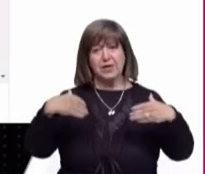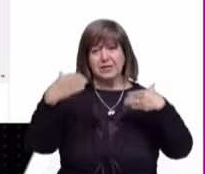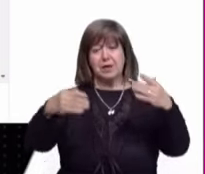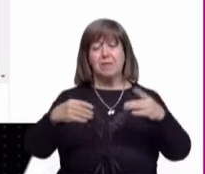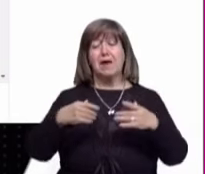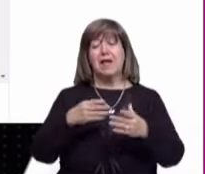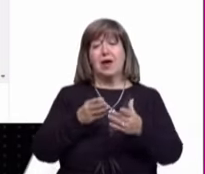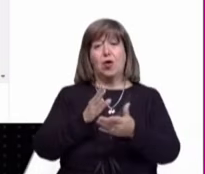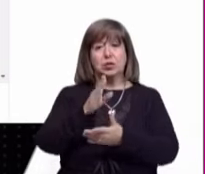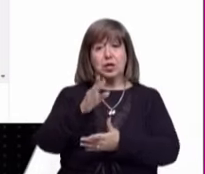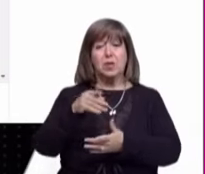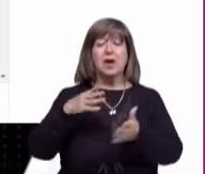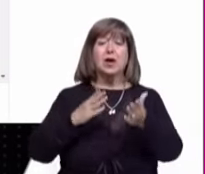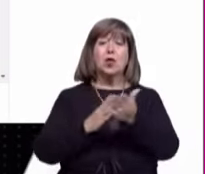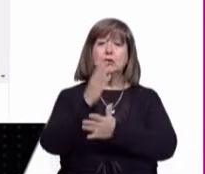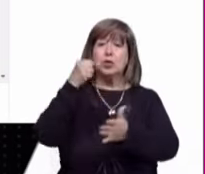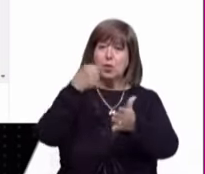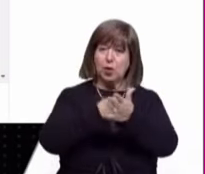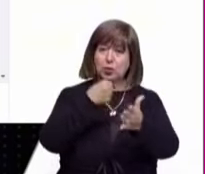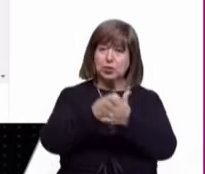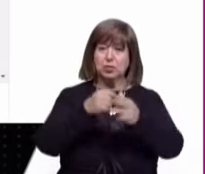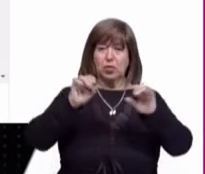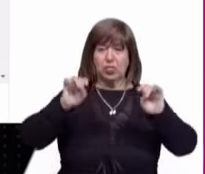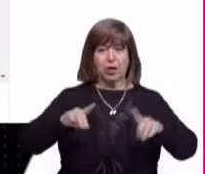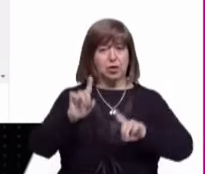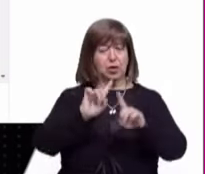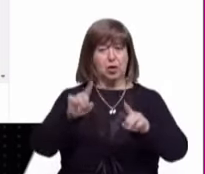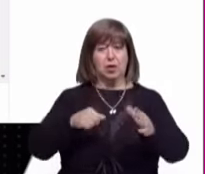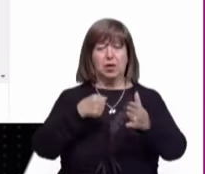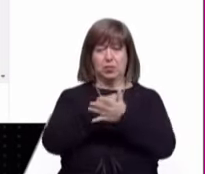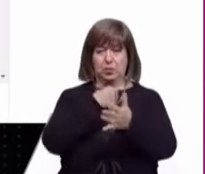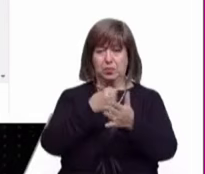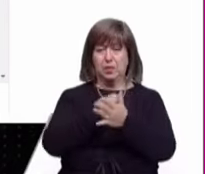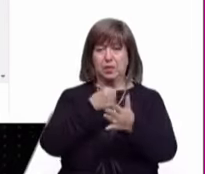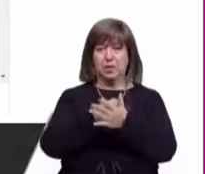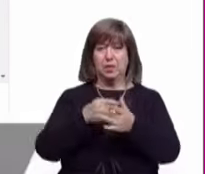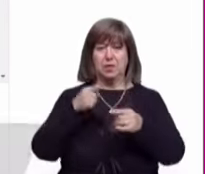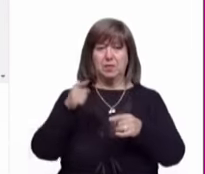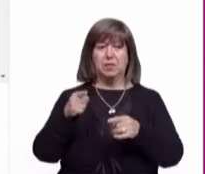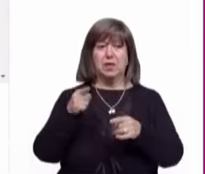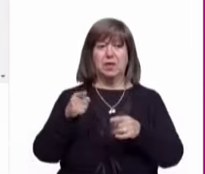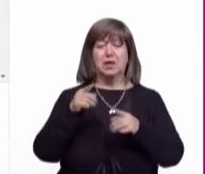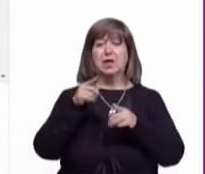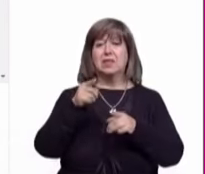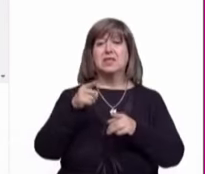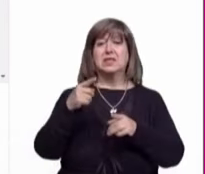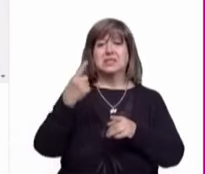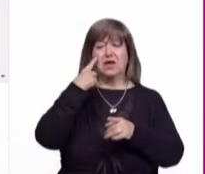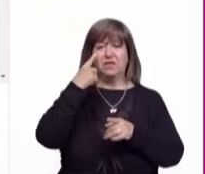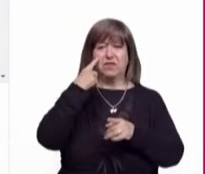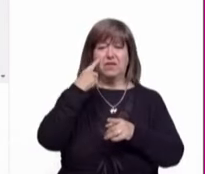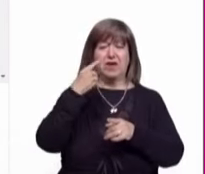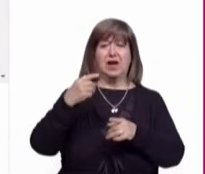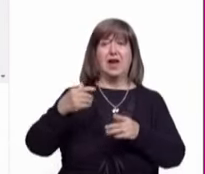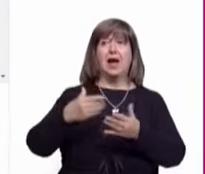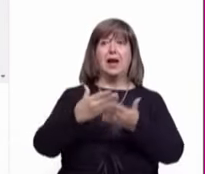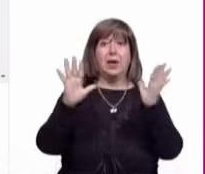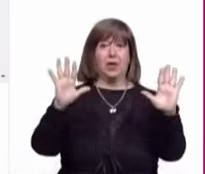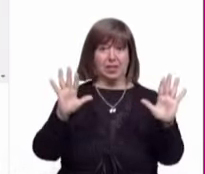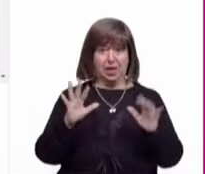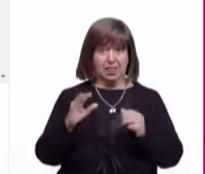adelante. Sigan luchando, no bajen los brazos. ¡Viva la libertad, carajo! Este es un mensaje.